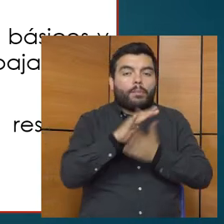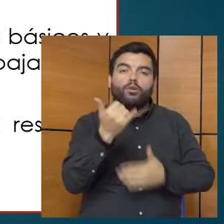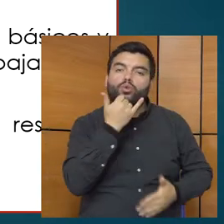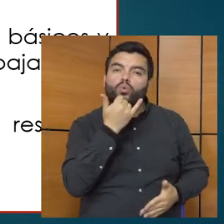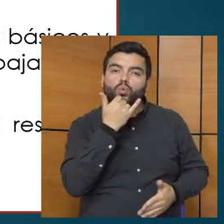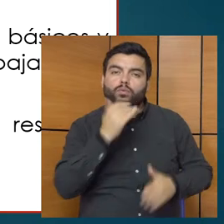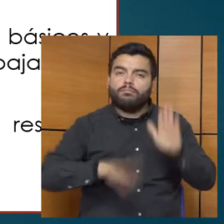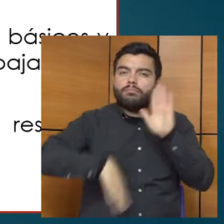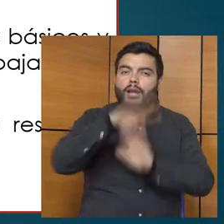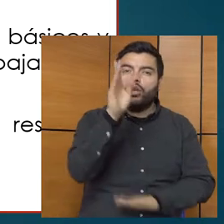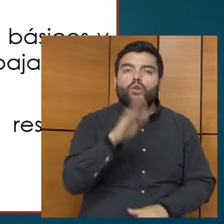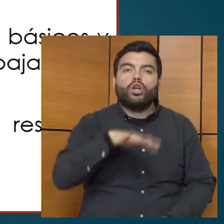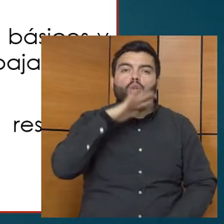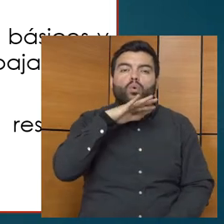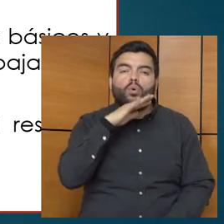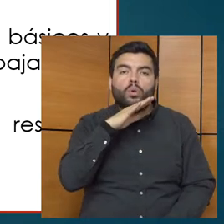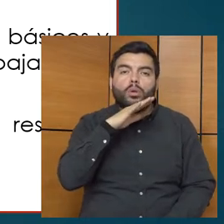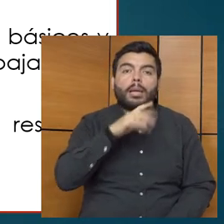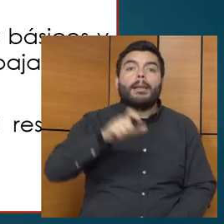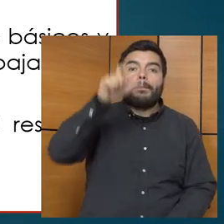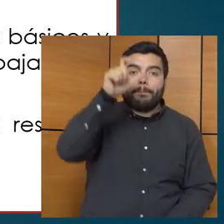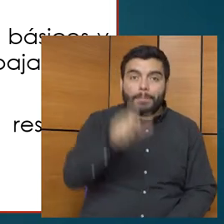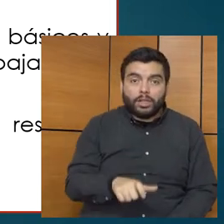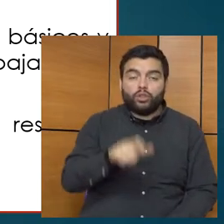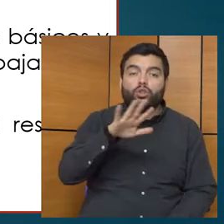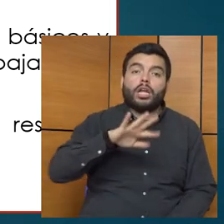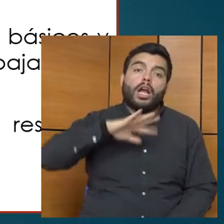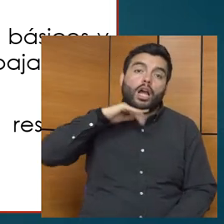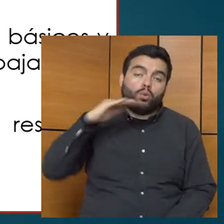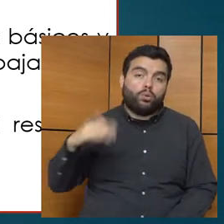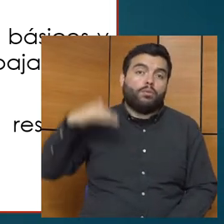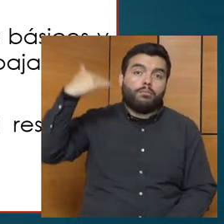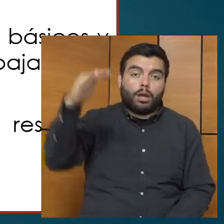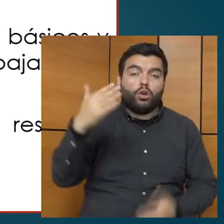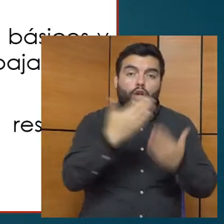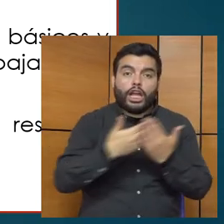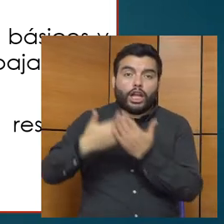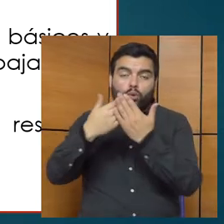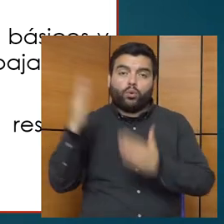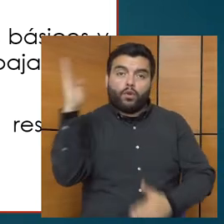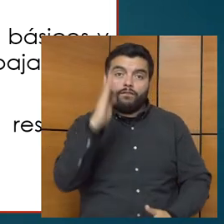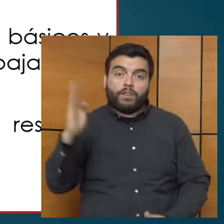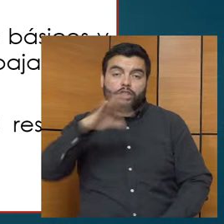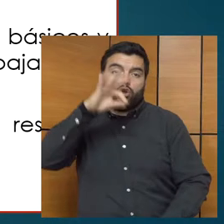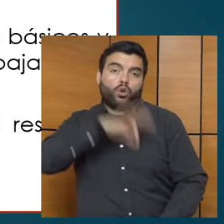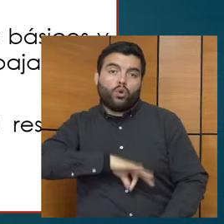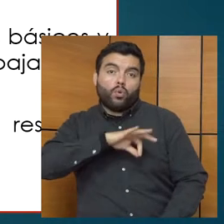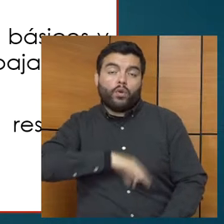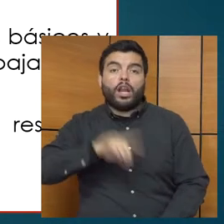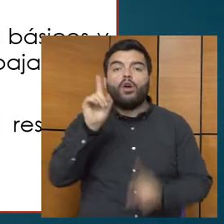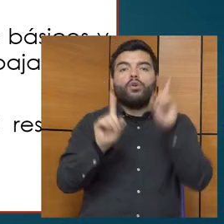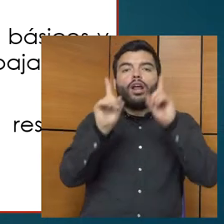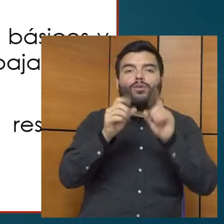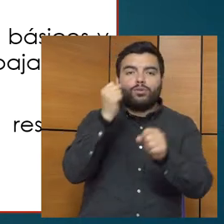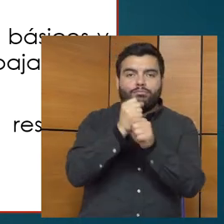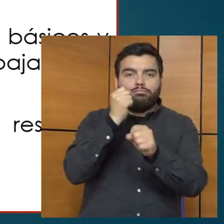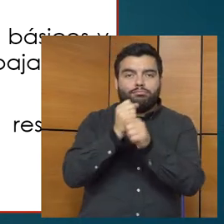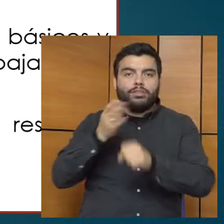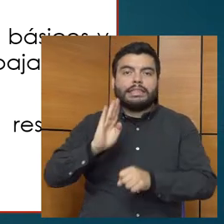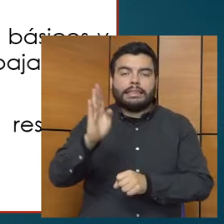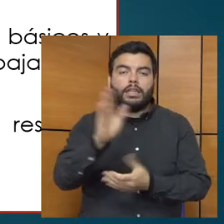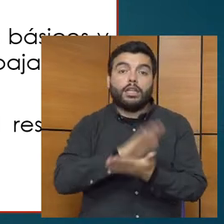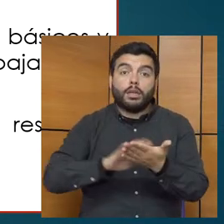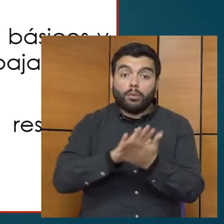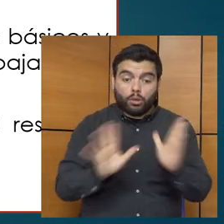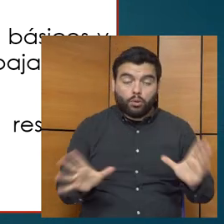son personas mayores con estudios básicos y no jubilados, y también los que tienen estudios superiores y trabajan aún, ¿vale? Y para Facebook hay